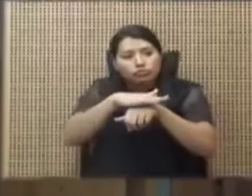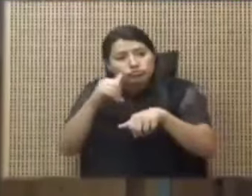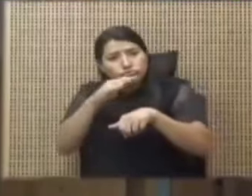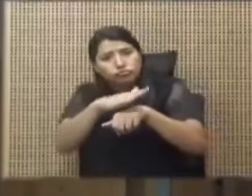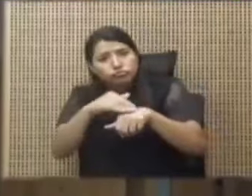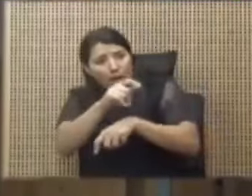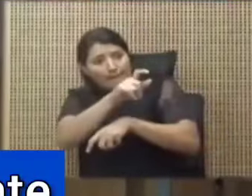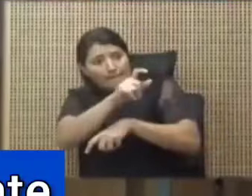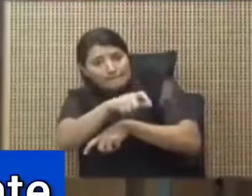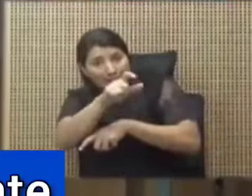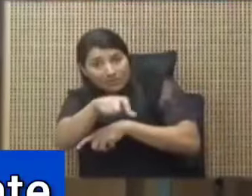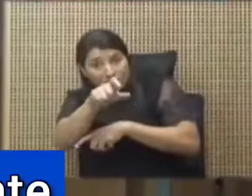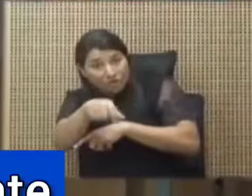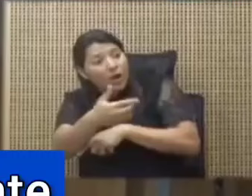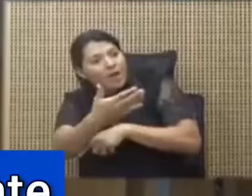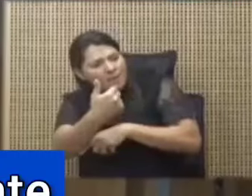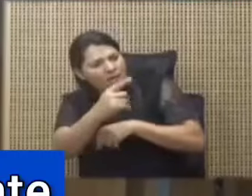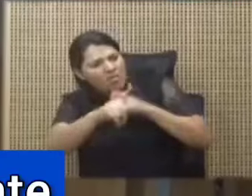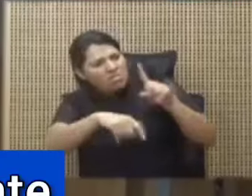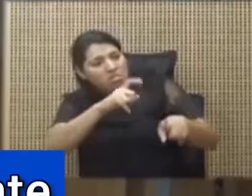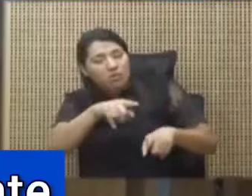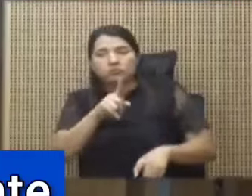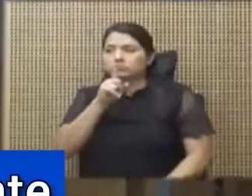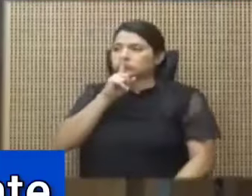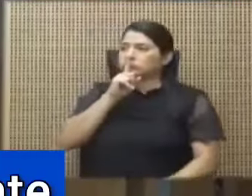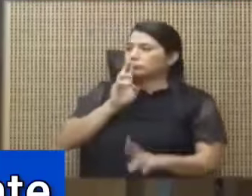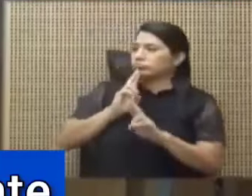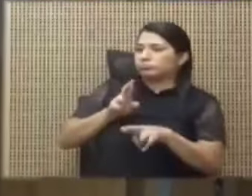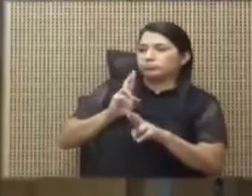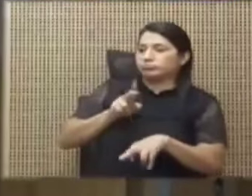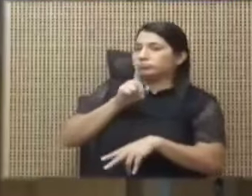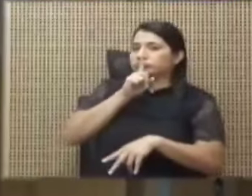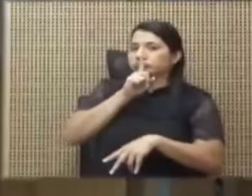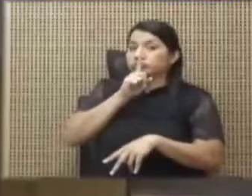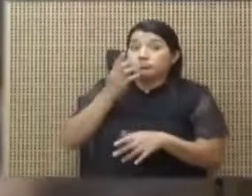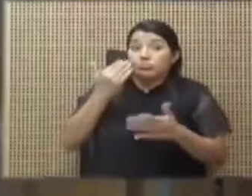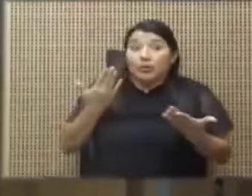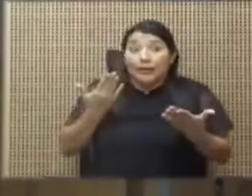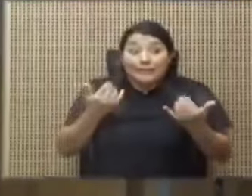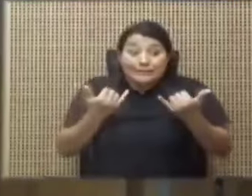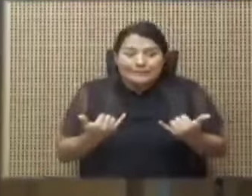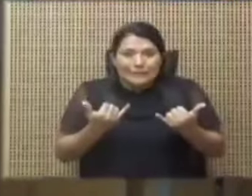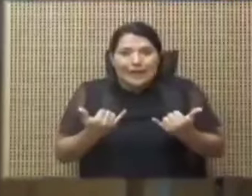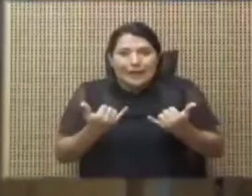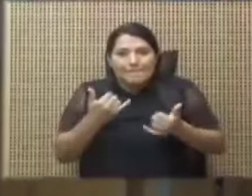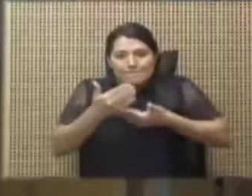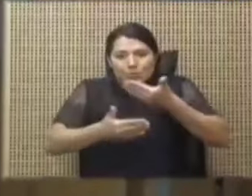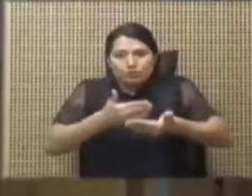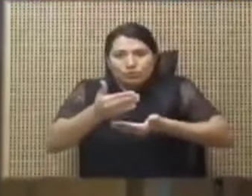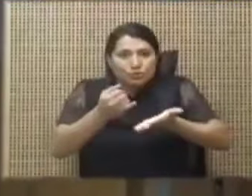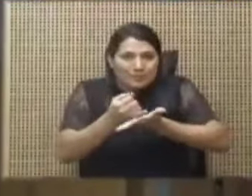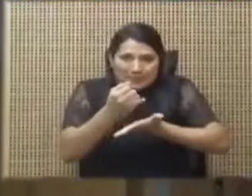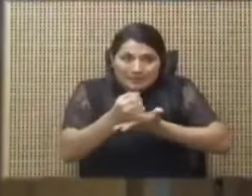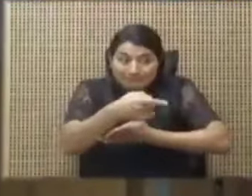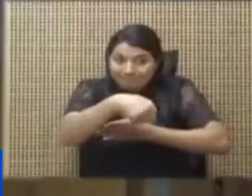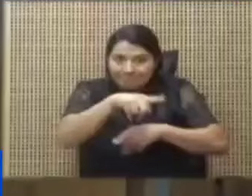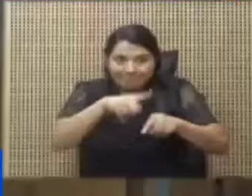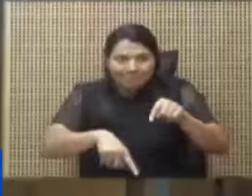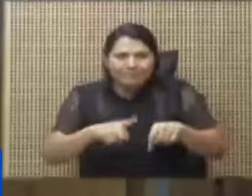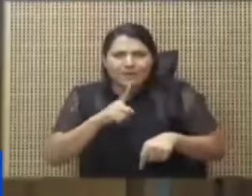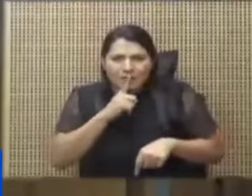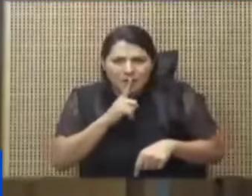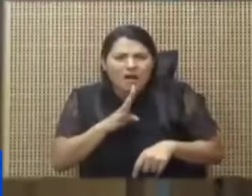más probable es que se abstengan de declarar precisamente porque el caso ya está judicializado. En otras oportunidades,